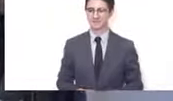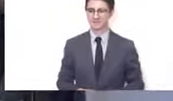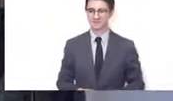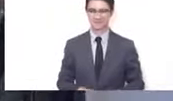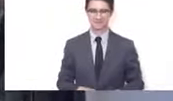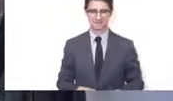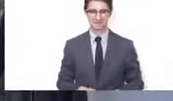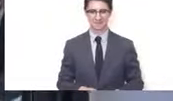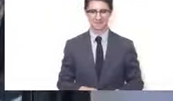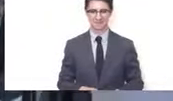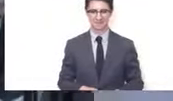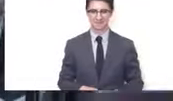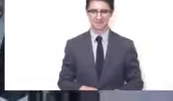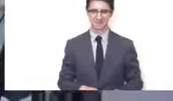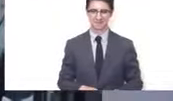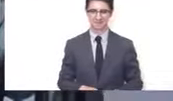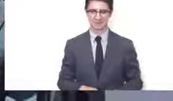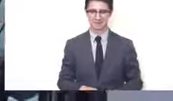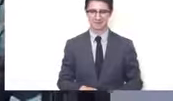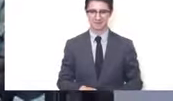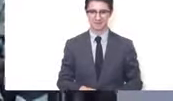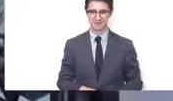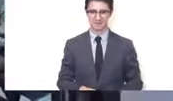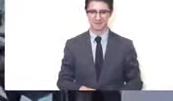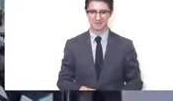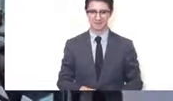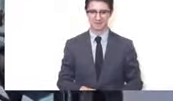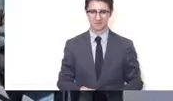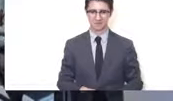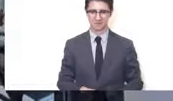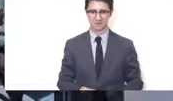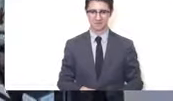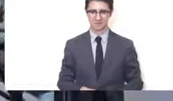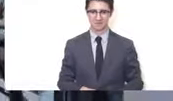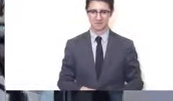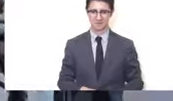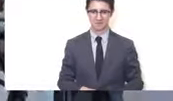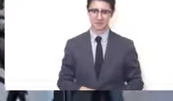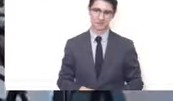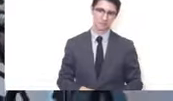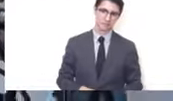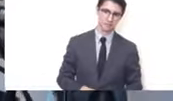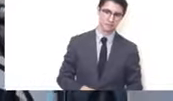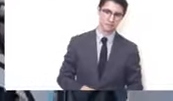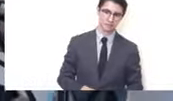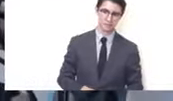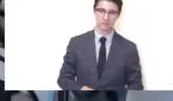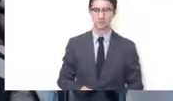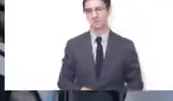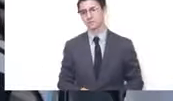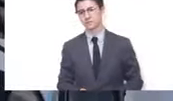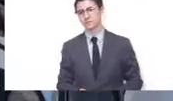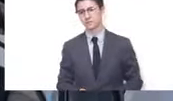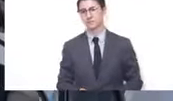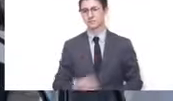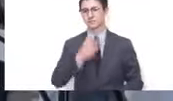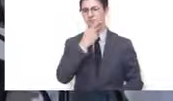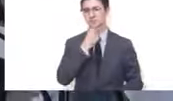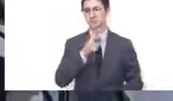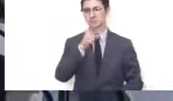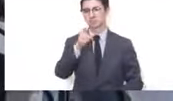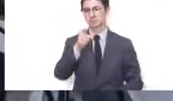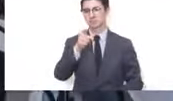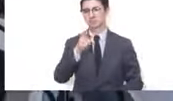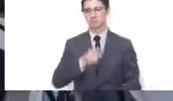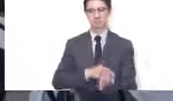gracias gobernador hay un tema muy importante que sin duda alguna es un tema que requiere una atención muy especial